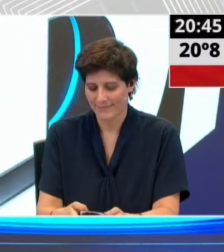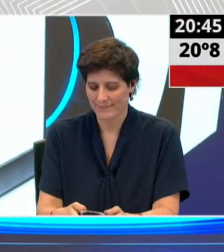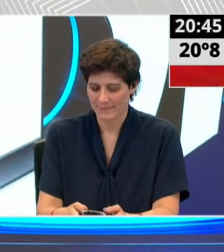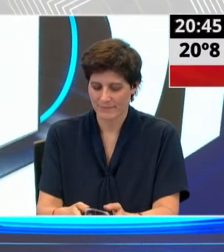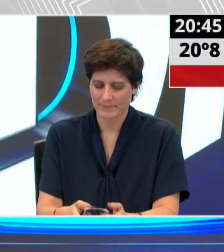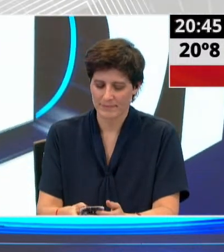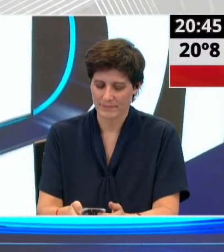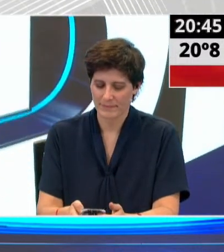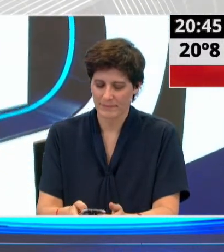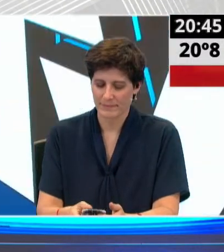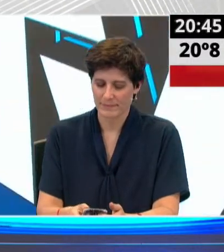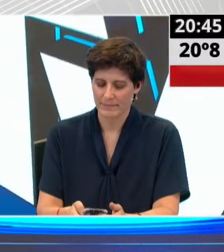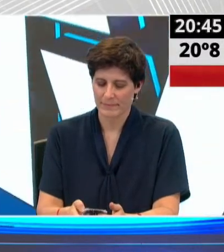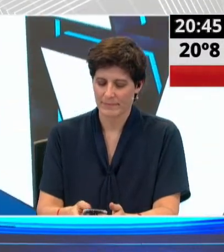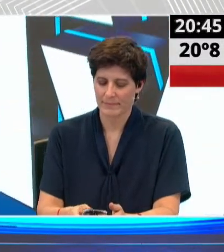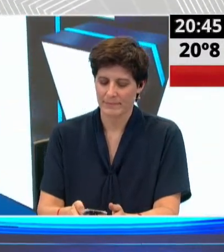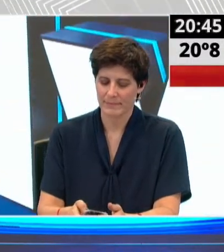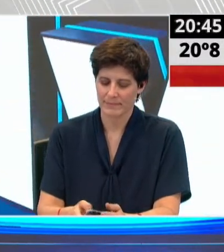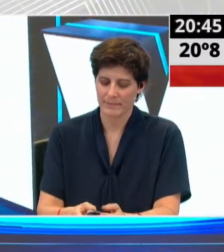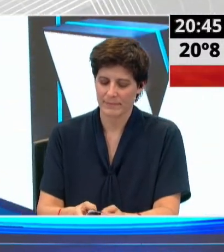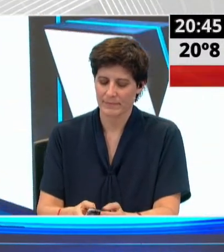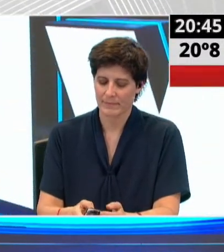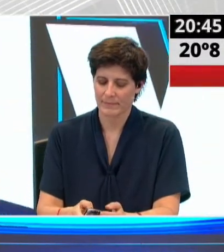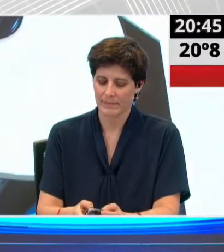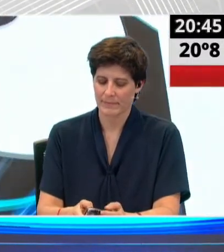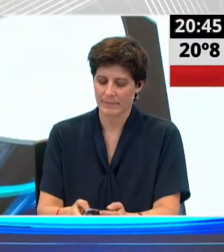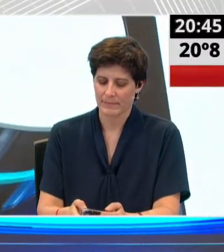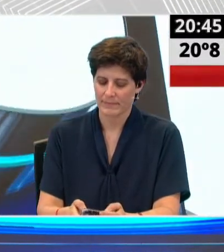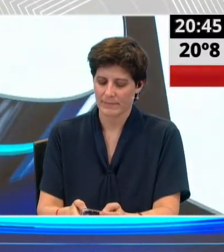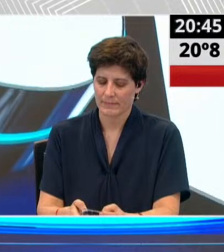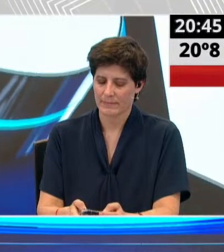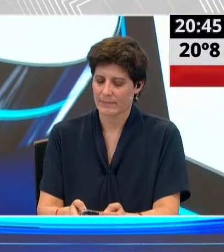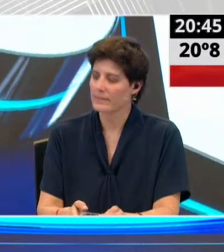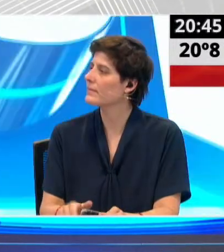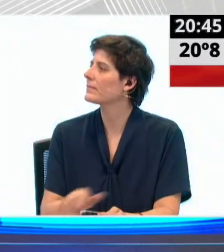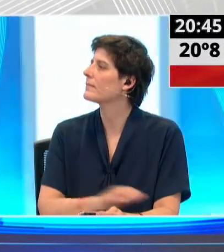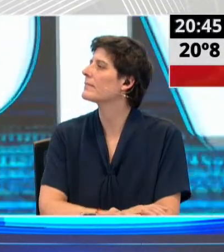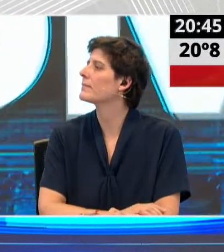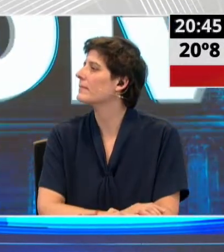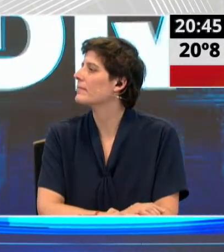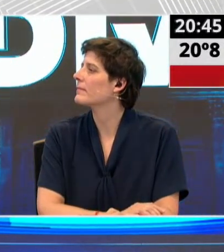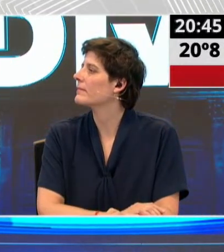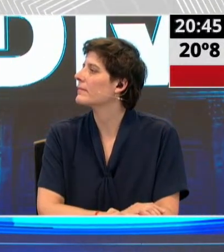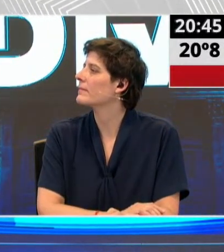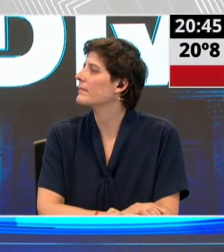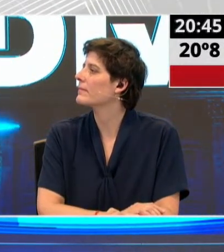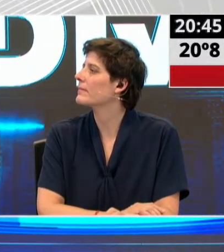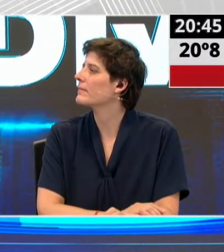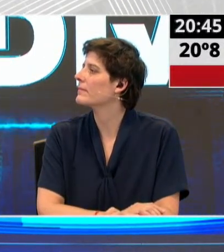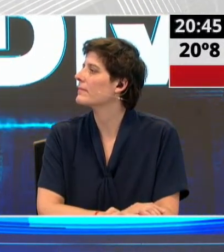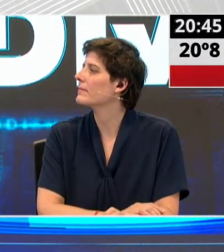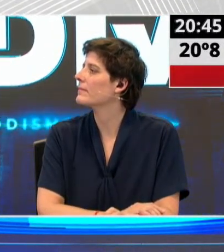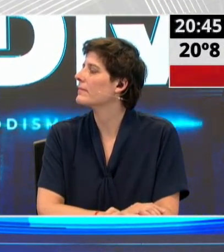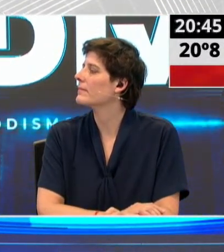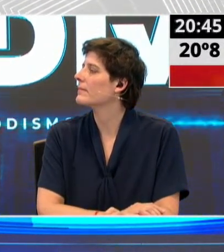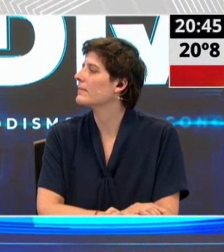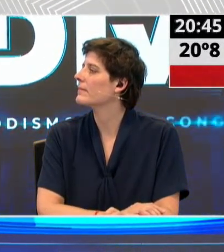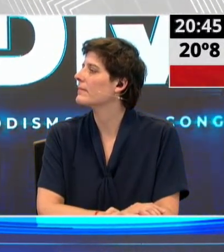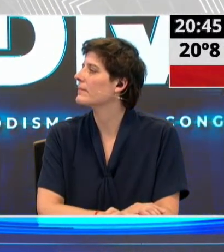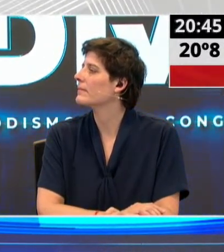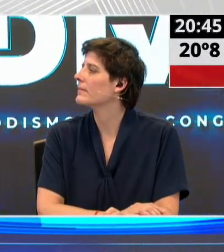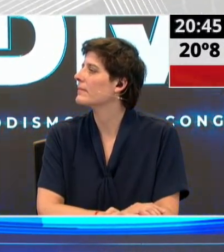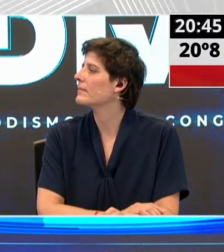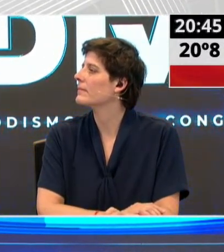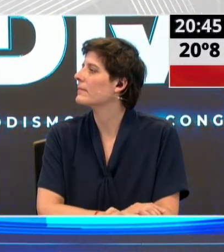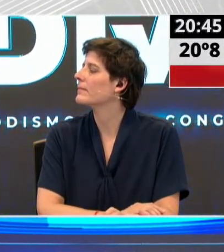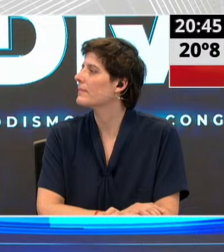Martínez como presidente del bloque, pero también en una cuestión de días en donde se decía que un espacio